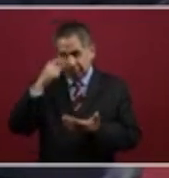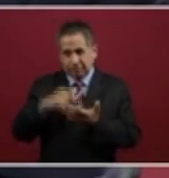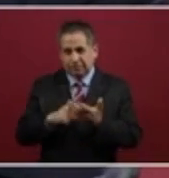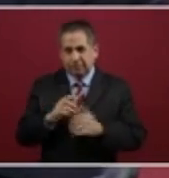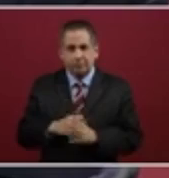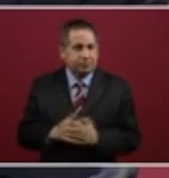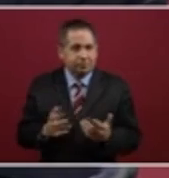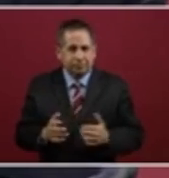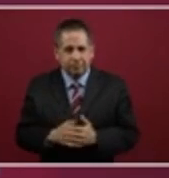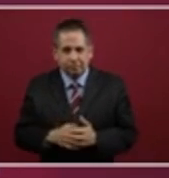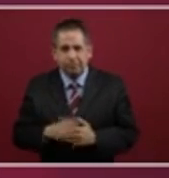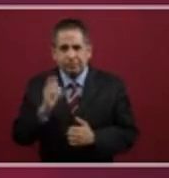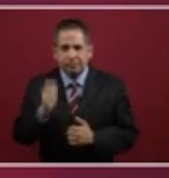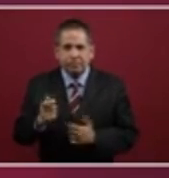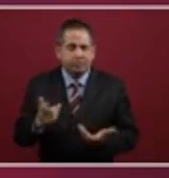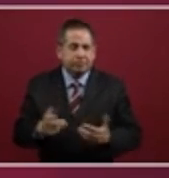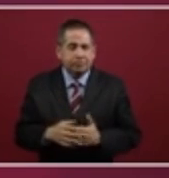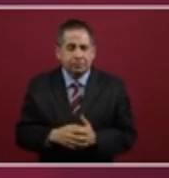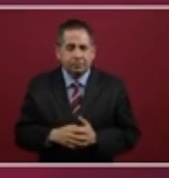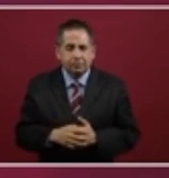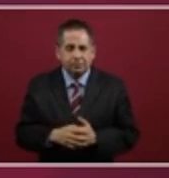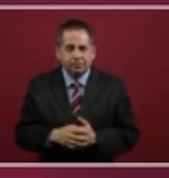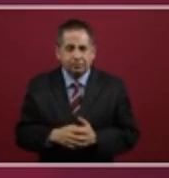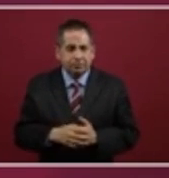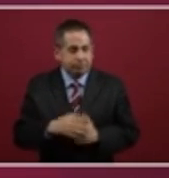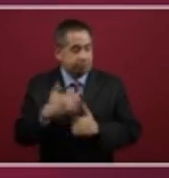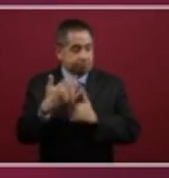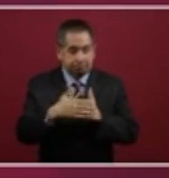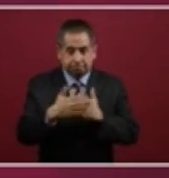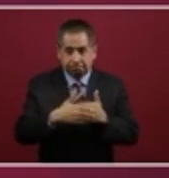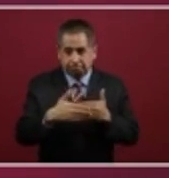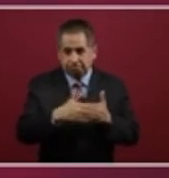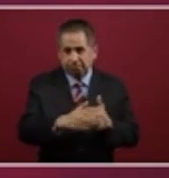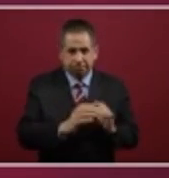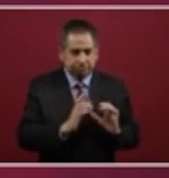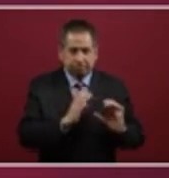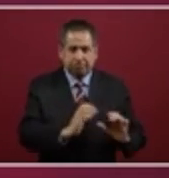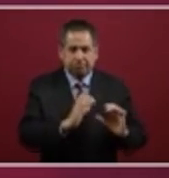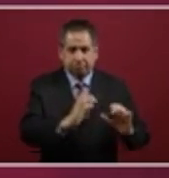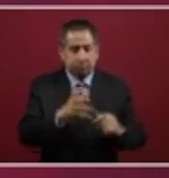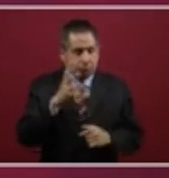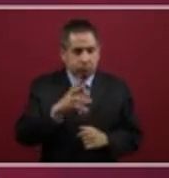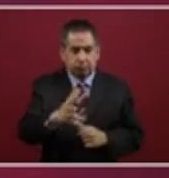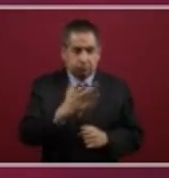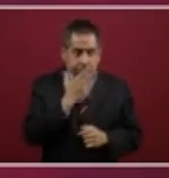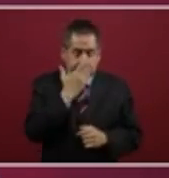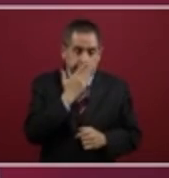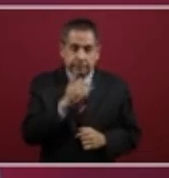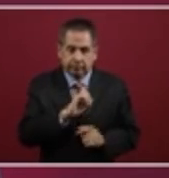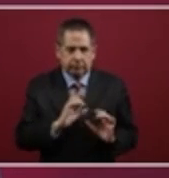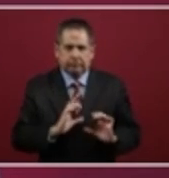va a tener que cuidar todas esas cosas en el futuro.